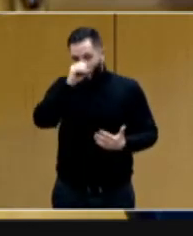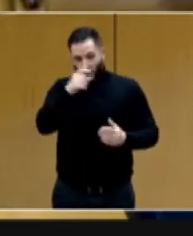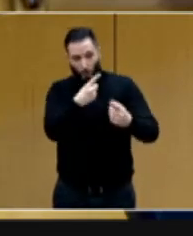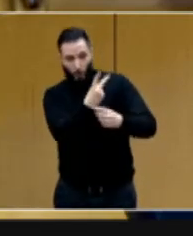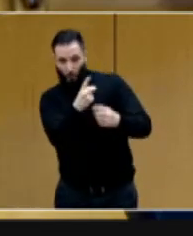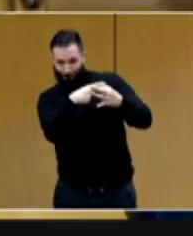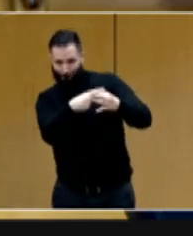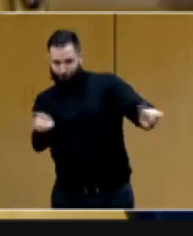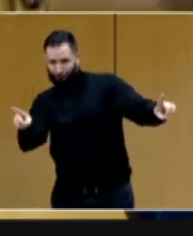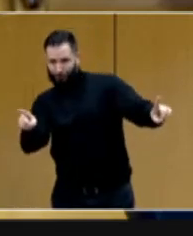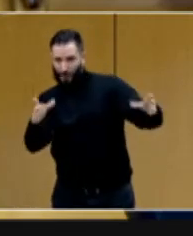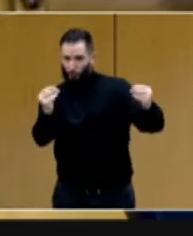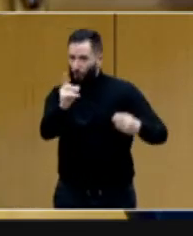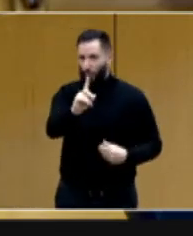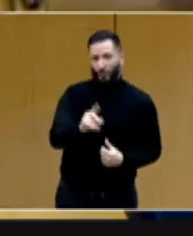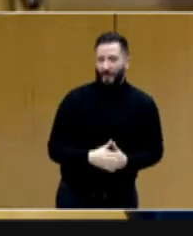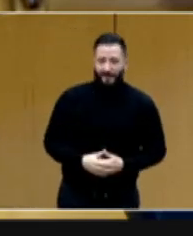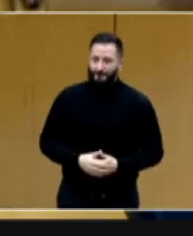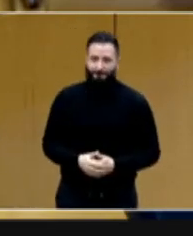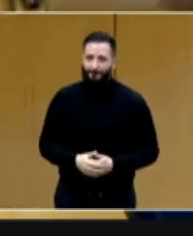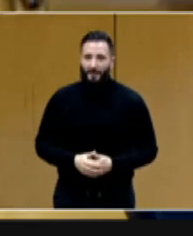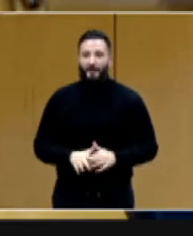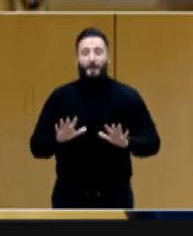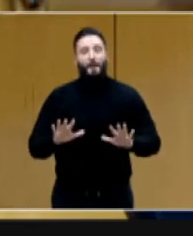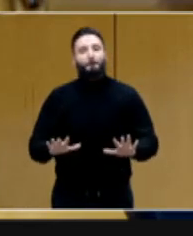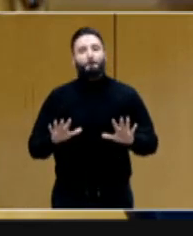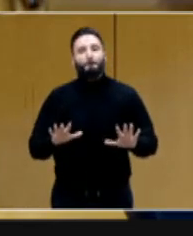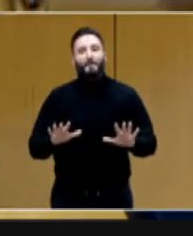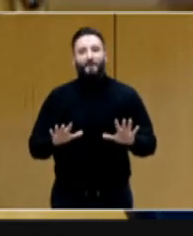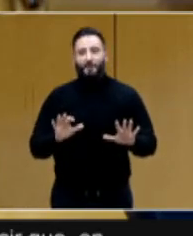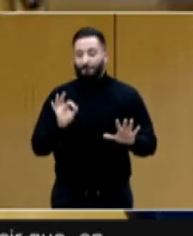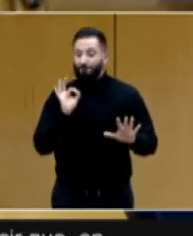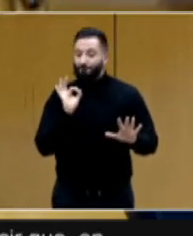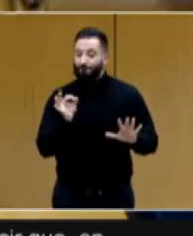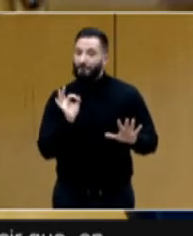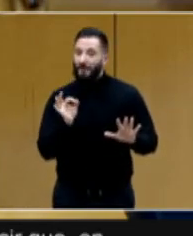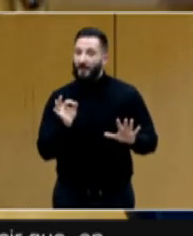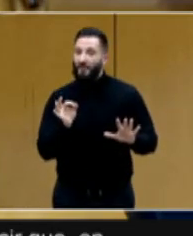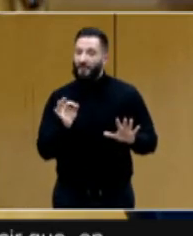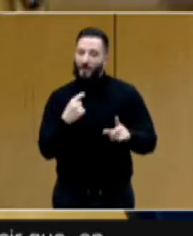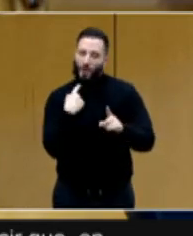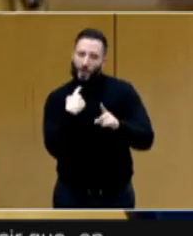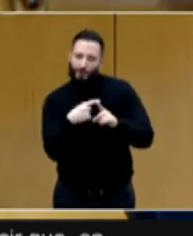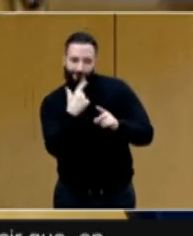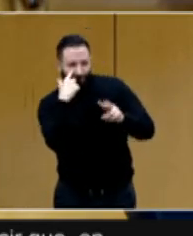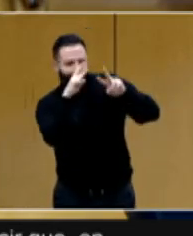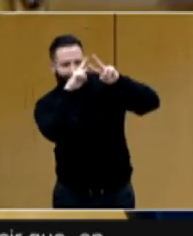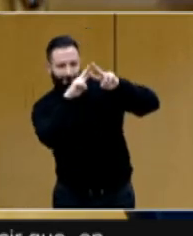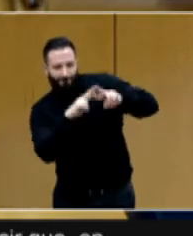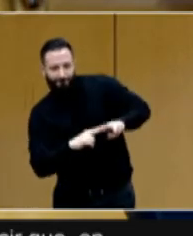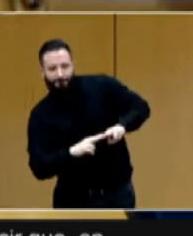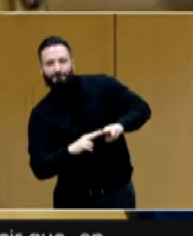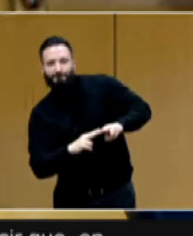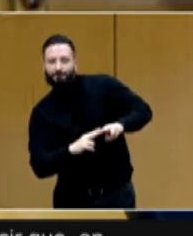difiere muchísimo pero hasta en cierta medida ha tomado nota de algunas de algunas disonancias o dificultades